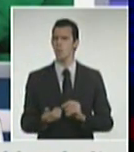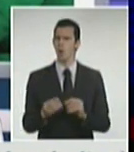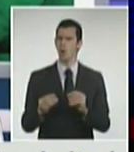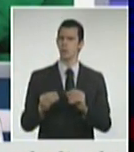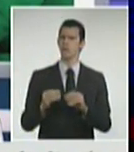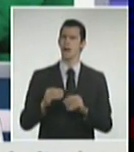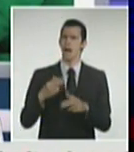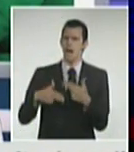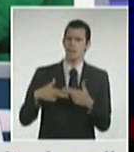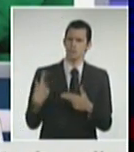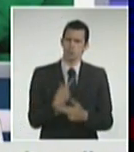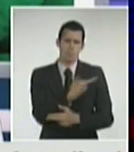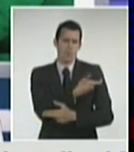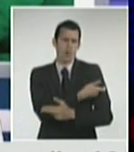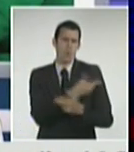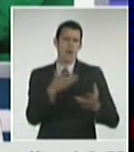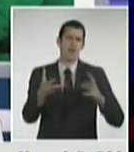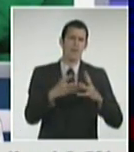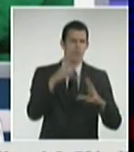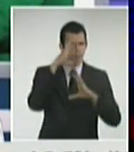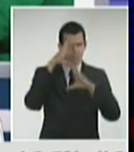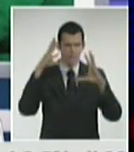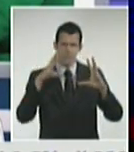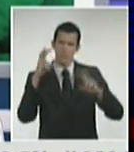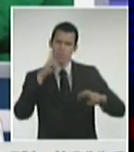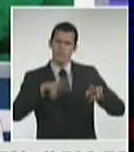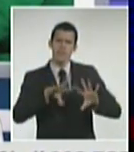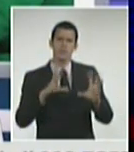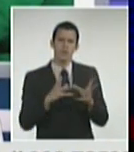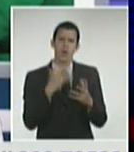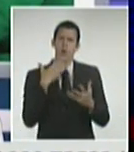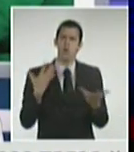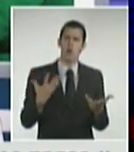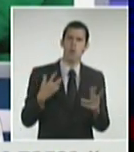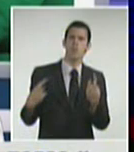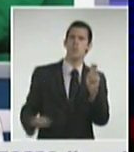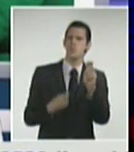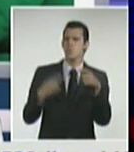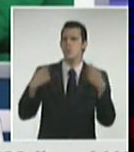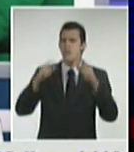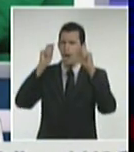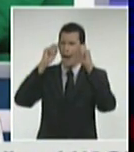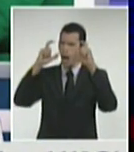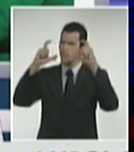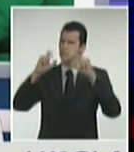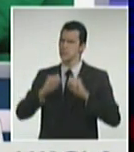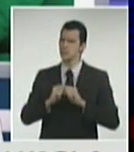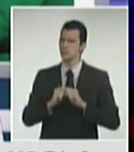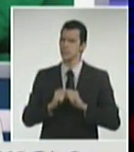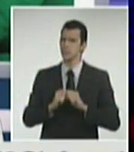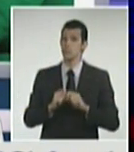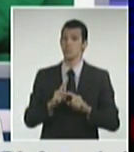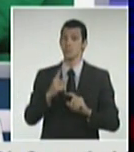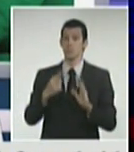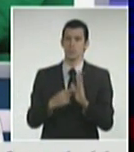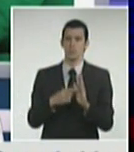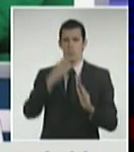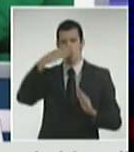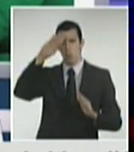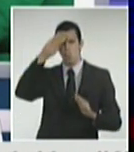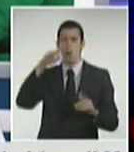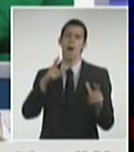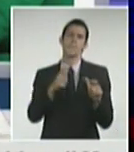los científicos, que se podrán imaginar todo lo que se ha estado investigando, el control de esta pandemia, que yo creo que nadie